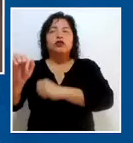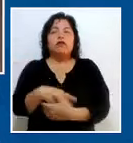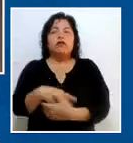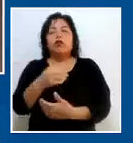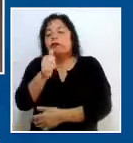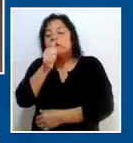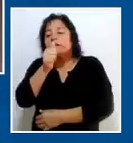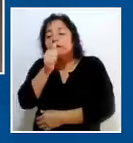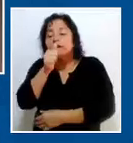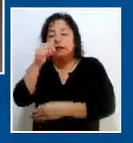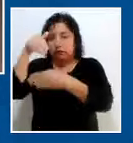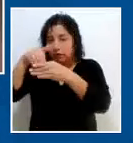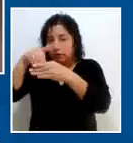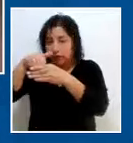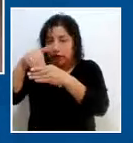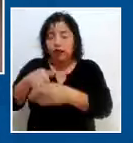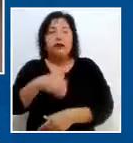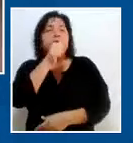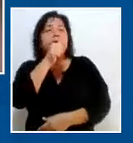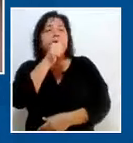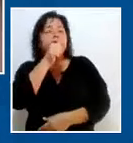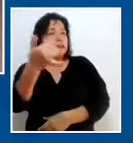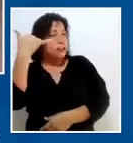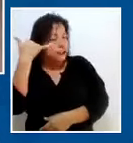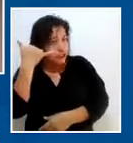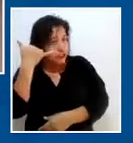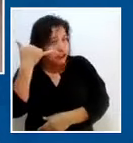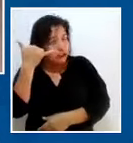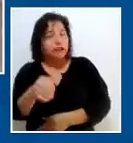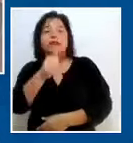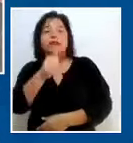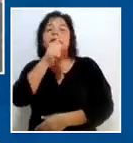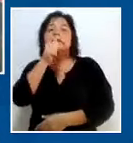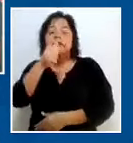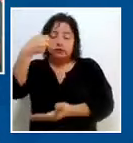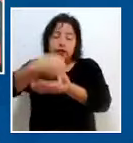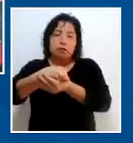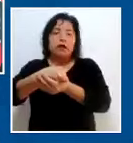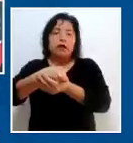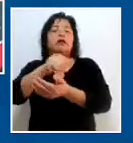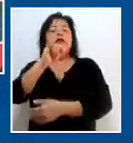las telecomunicaciones, el secreto tributario y también